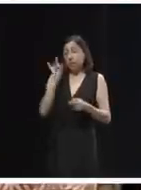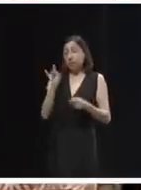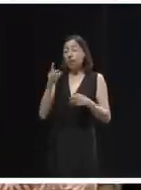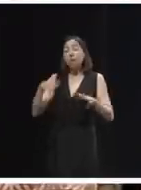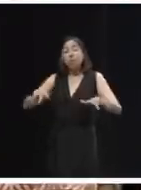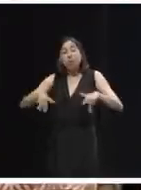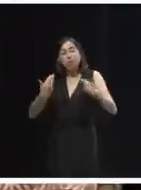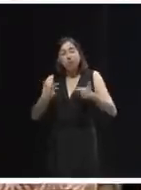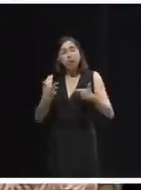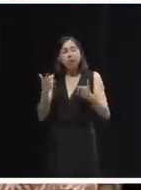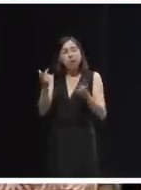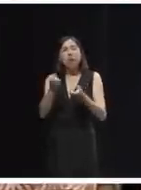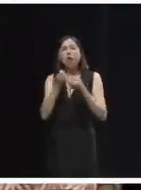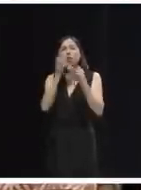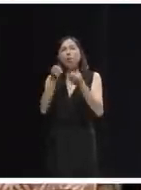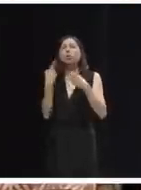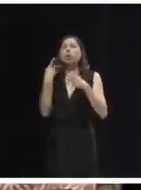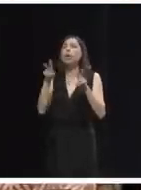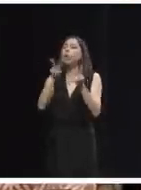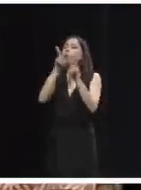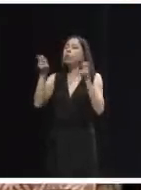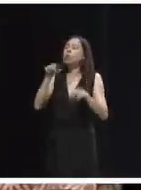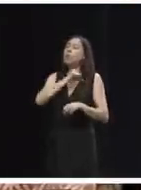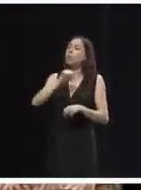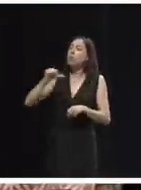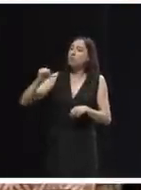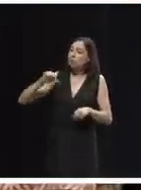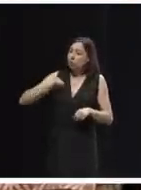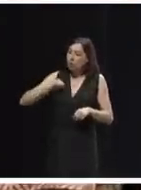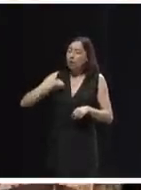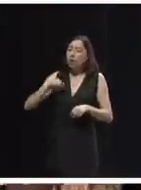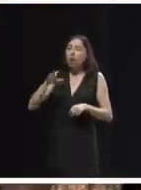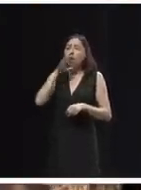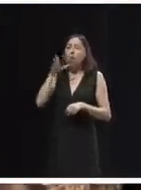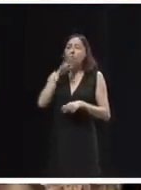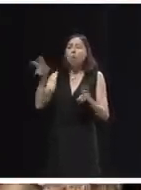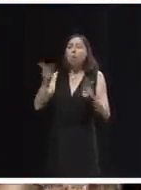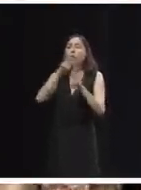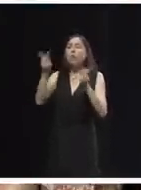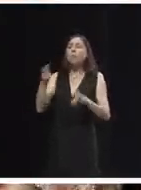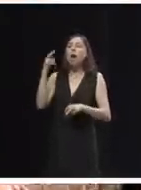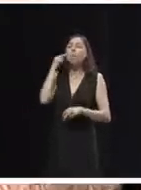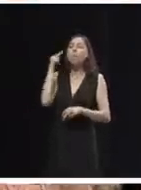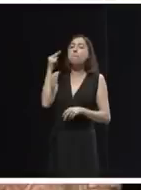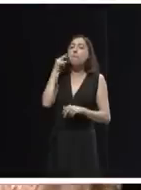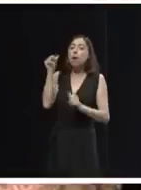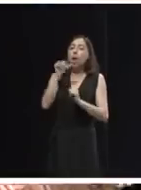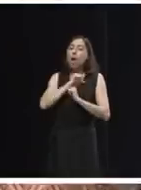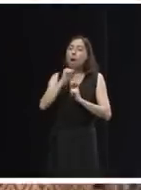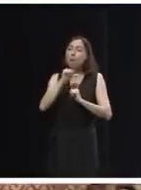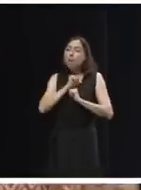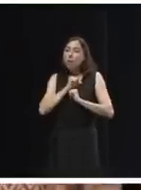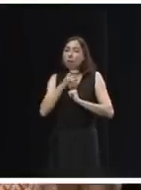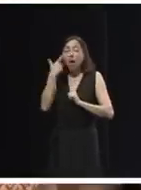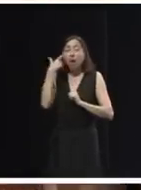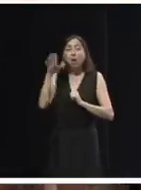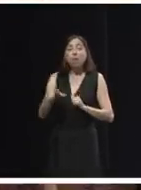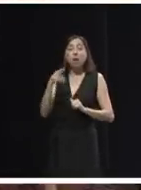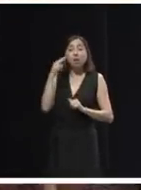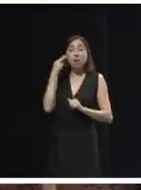contar una cuestión un poco personal, íntima, a propósito del miedo y de la esperanza, ¿no? Parece que el miedo ha cambiado de